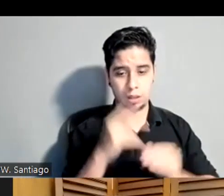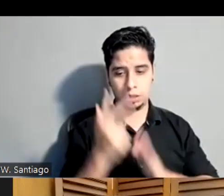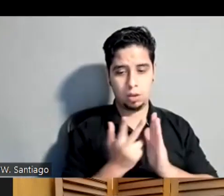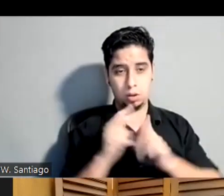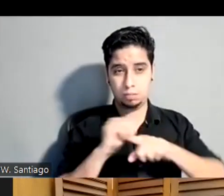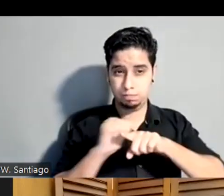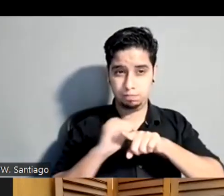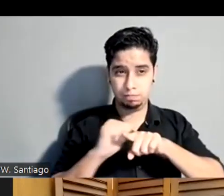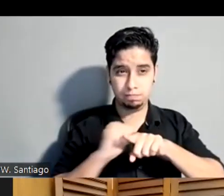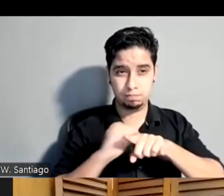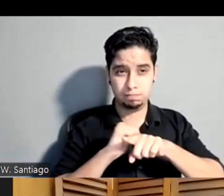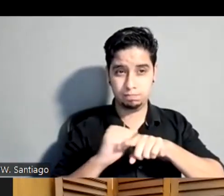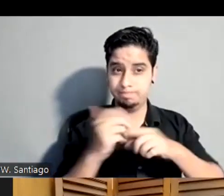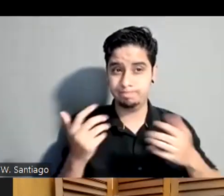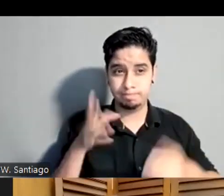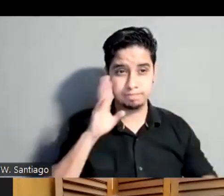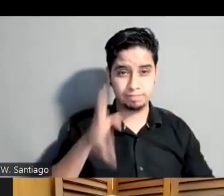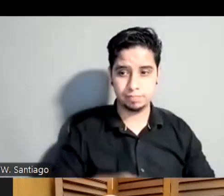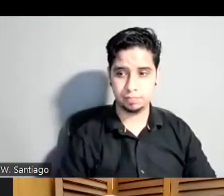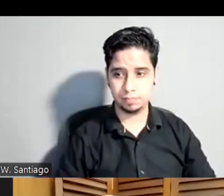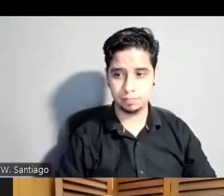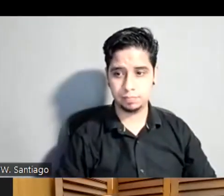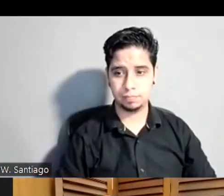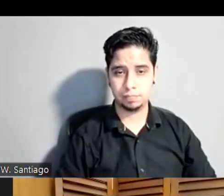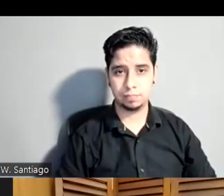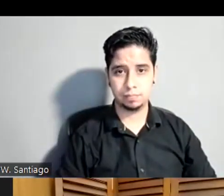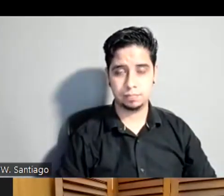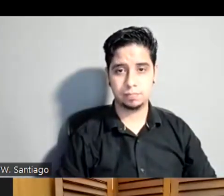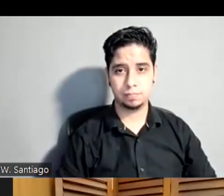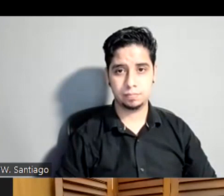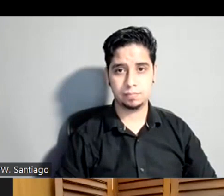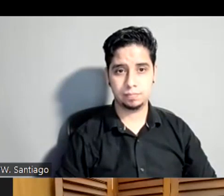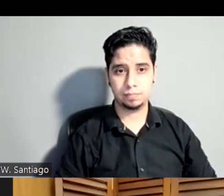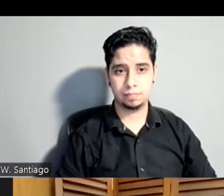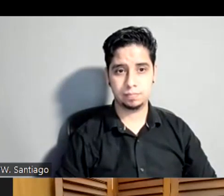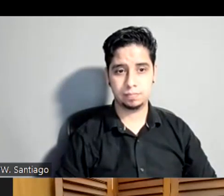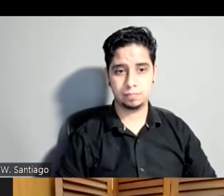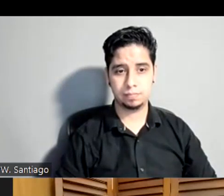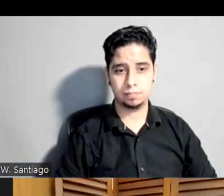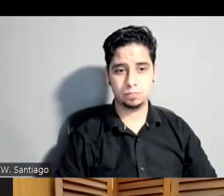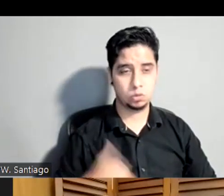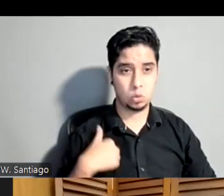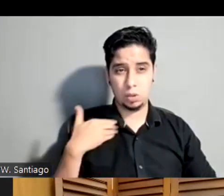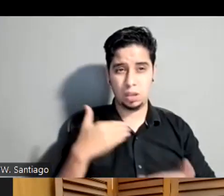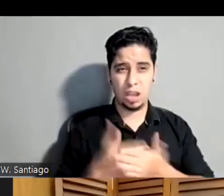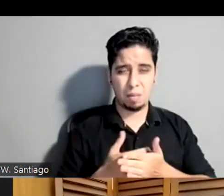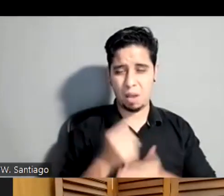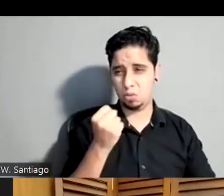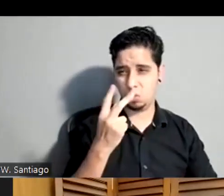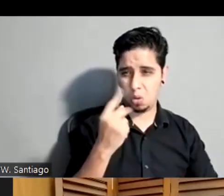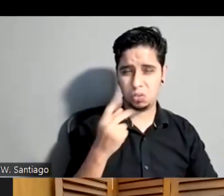ensayando para Magdalena. Sí. Wow. Sí. Yo llegaba a las 12, 12 y media a mi